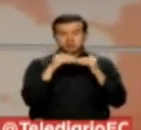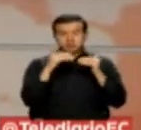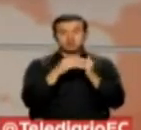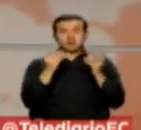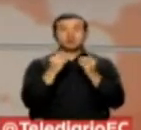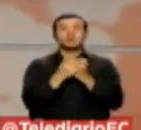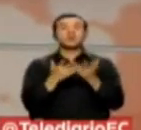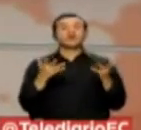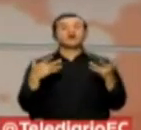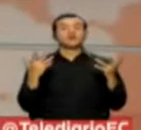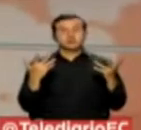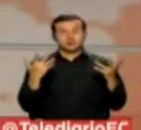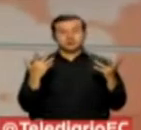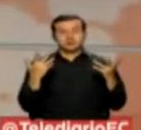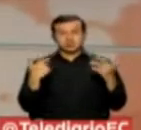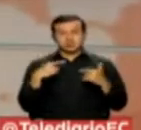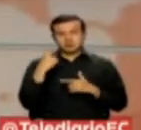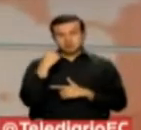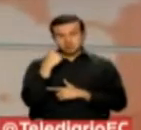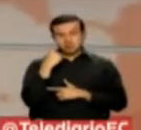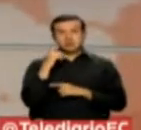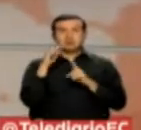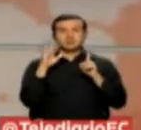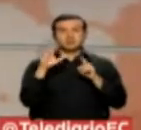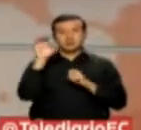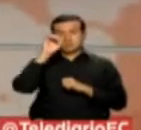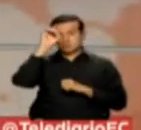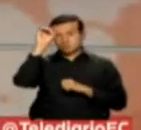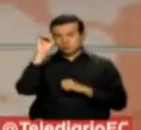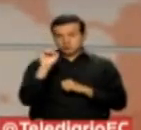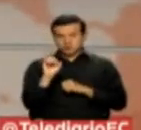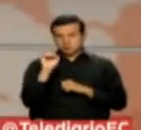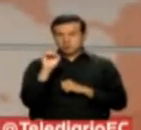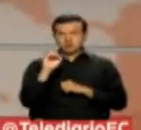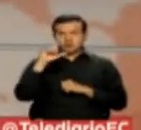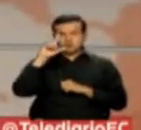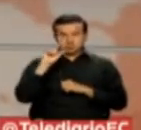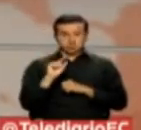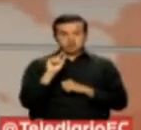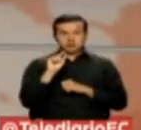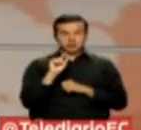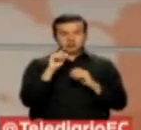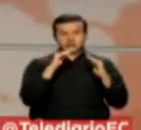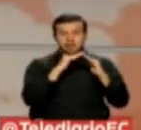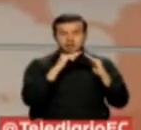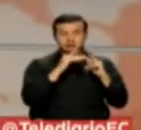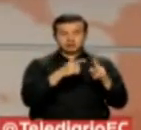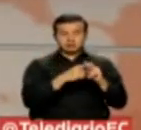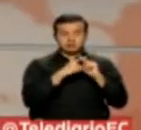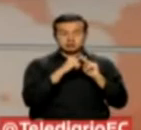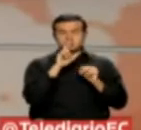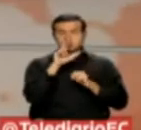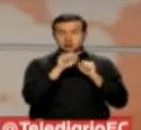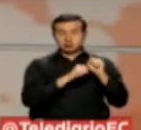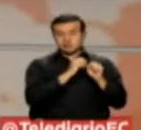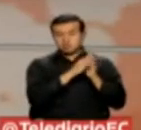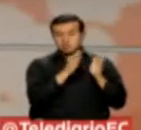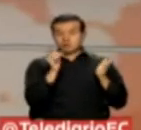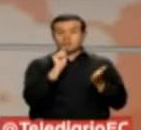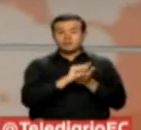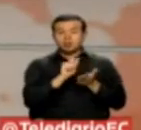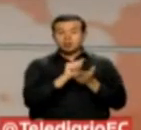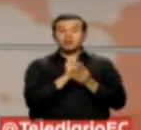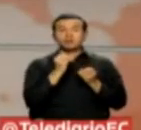Hemos sacado el hipotecario al 6% de interés a 30 años plazo, con lo que tendrían que pagar mensualidades